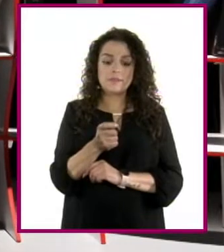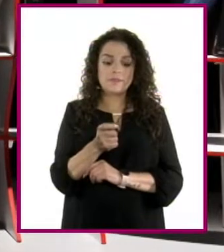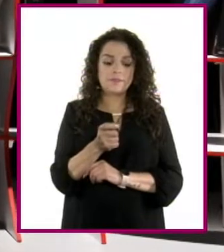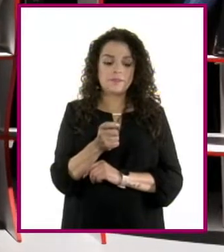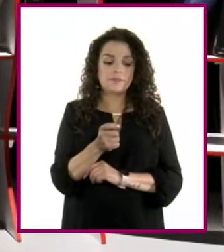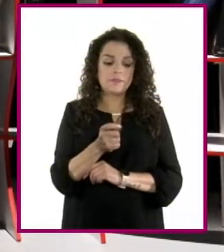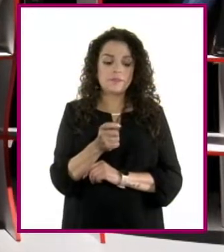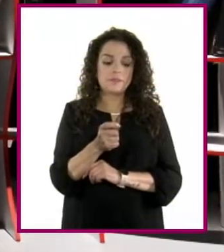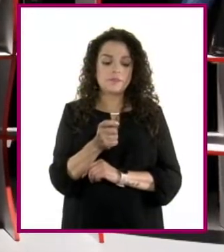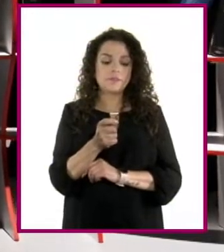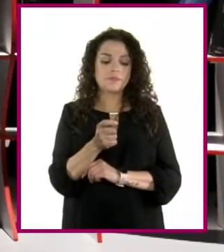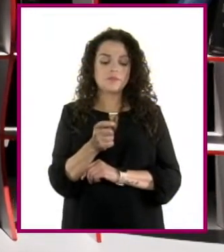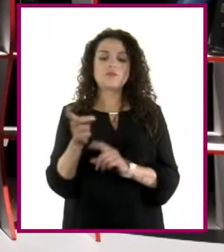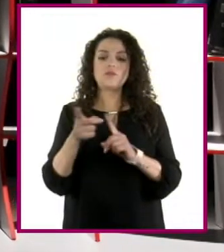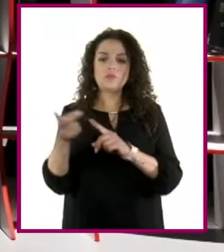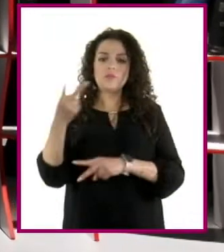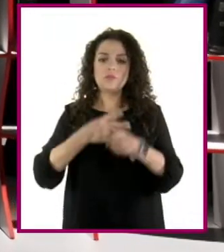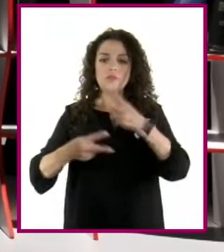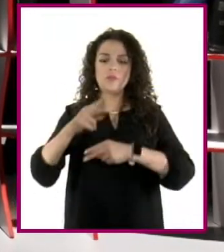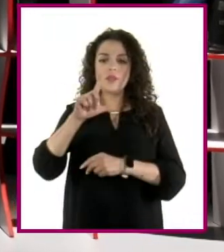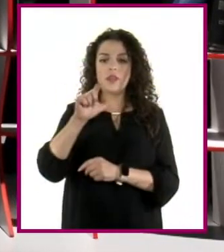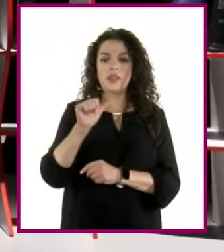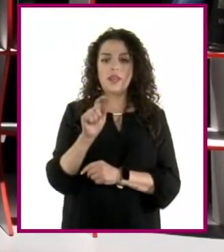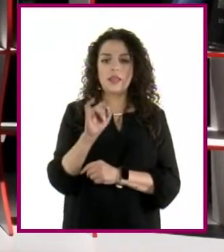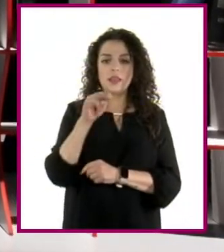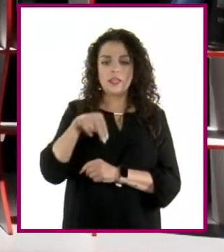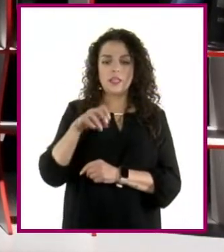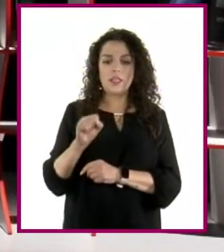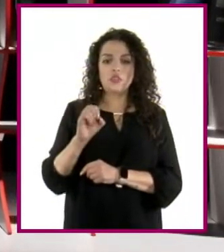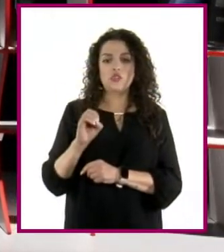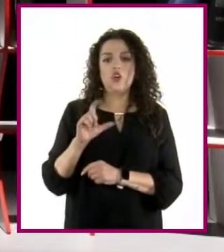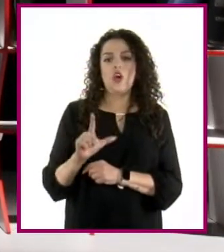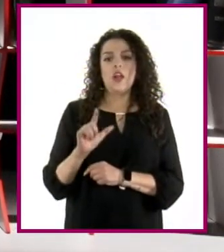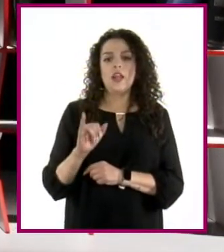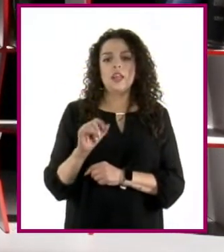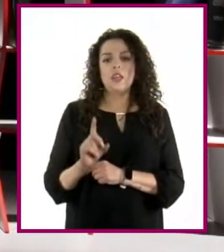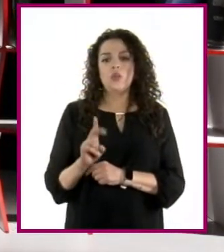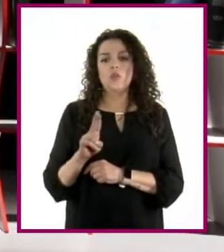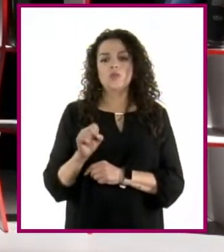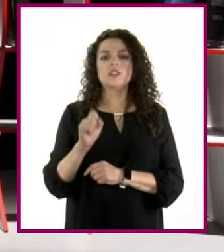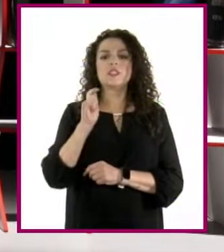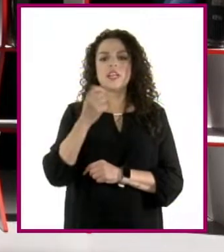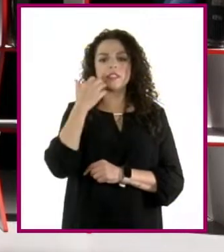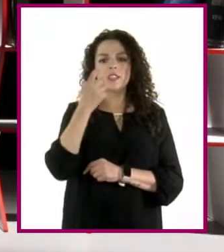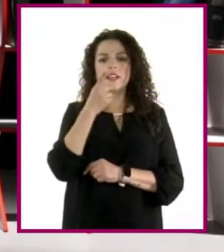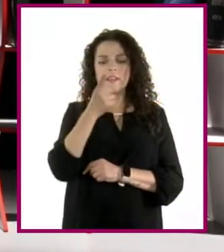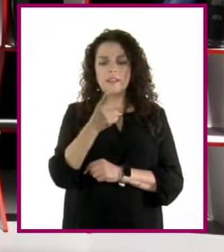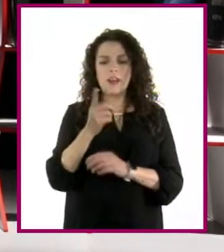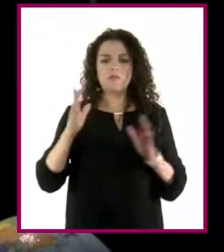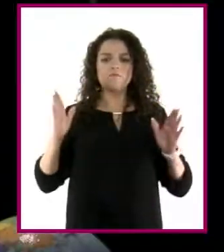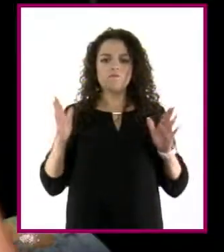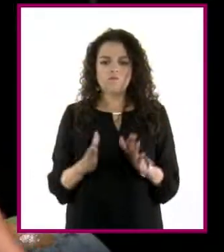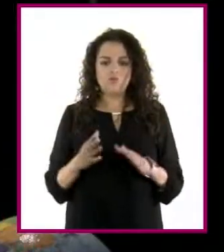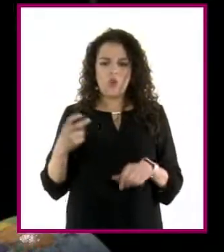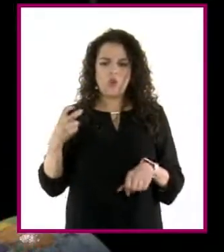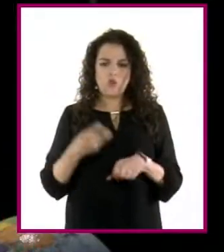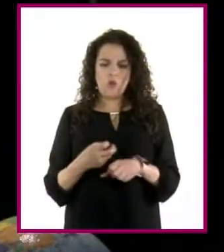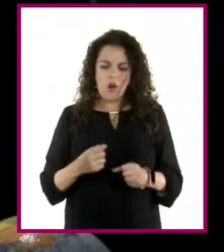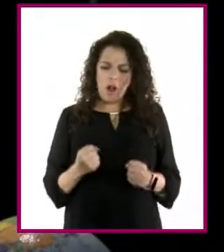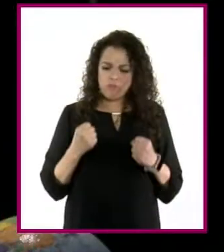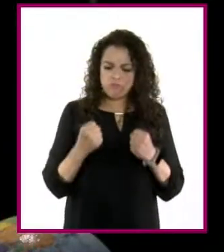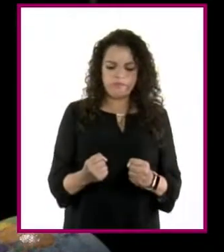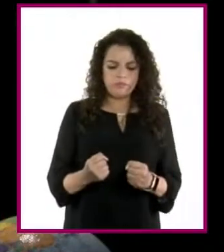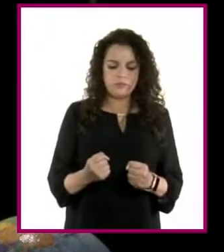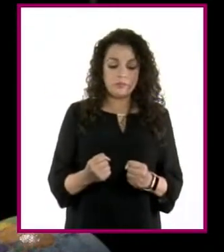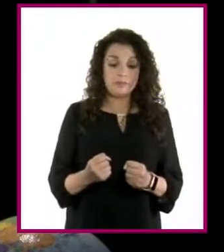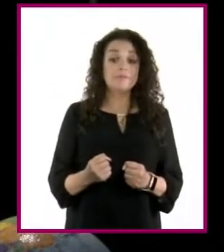un adjetivo que proviene del latín solidus, que significa compacto, firme o sólido. Así